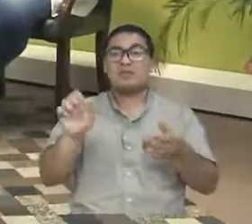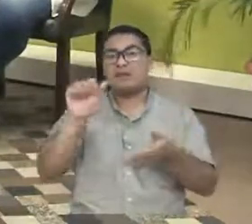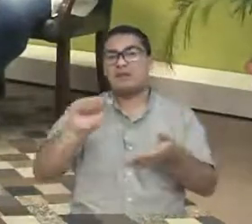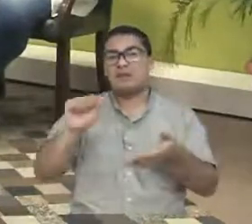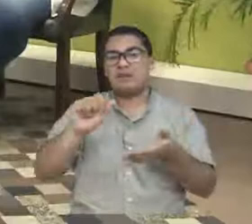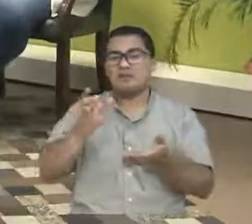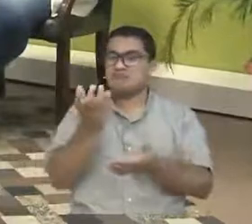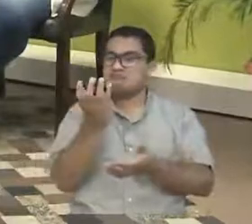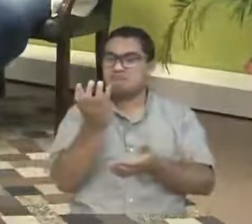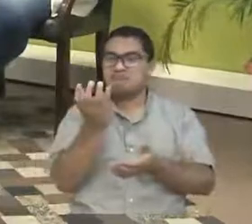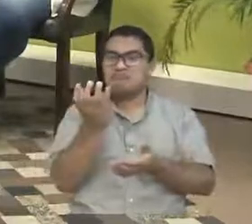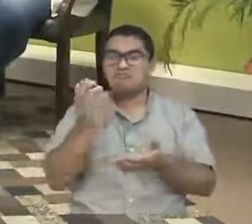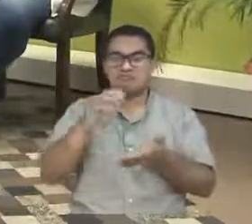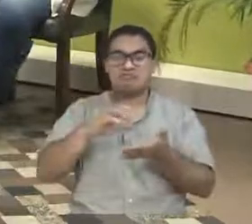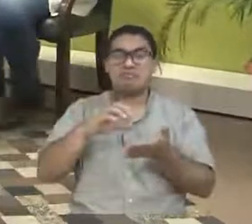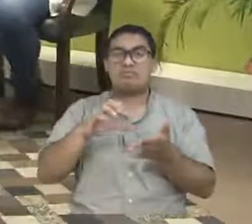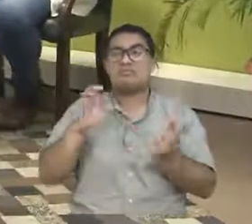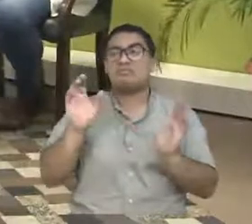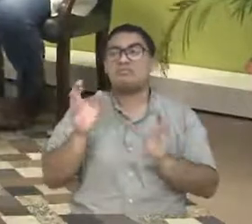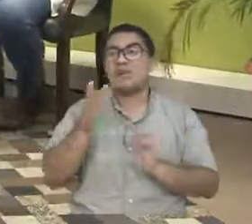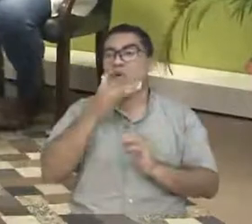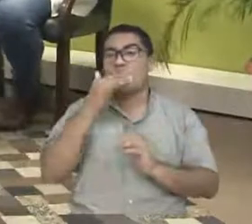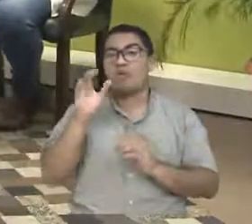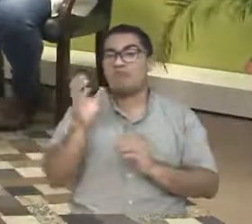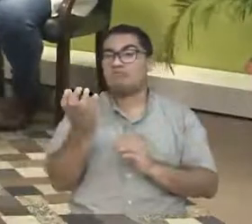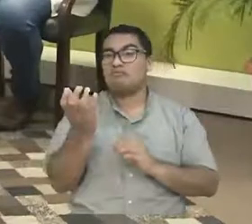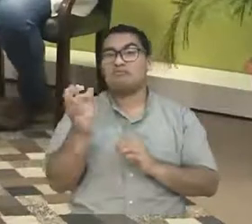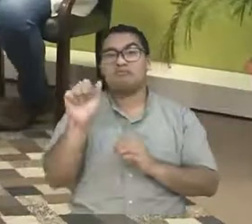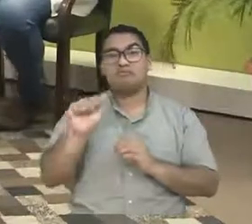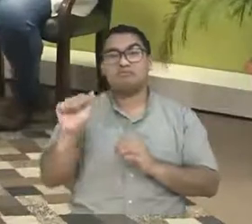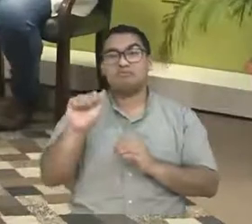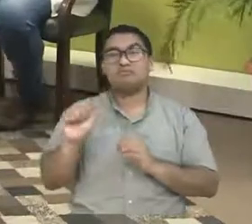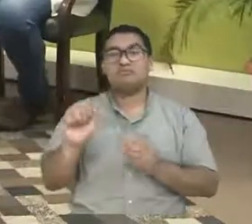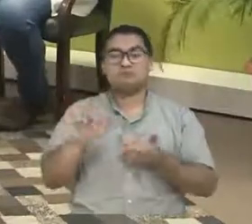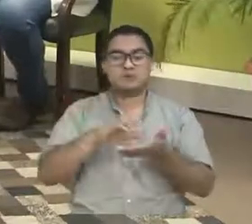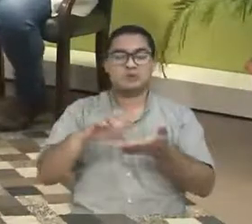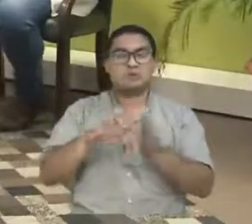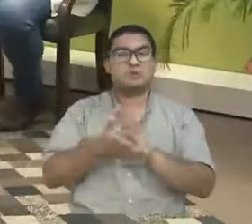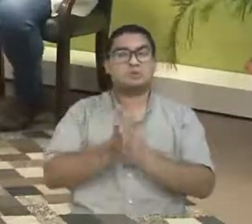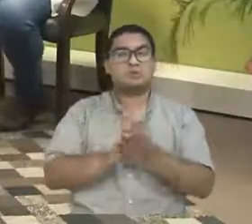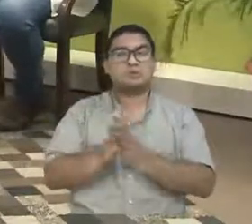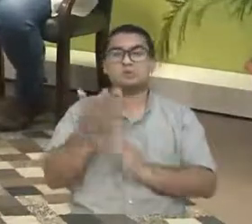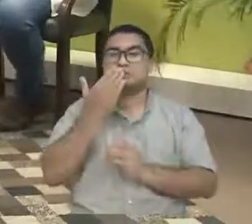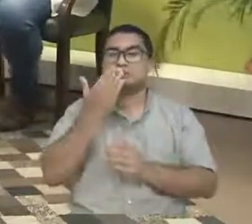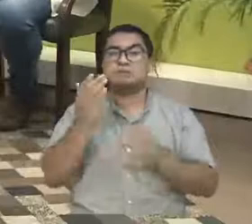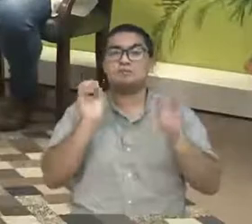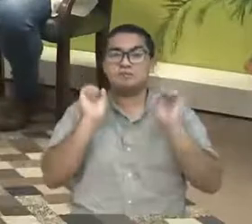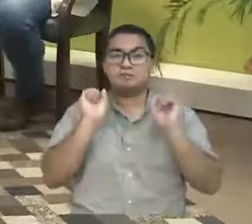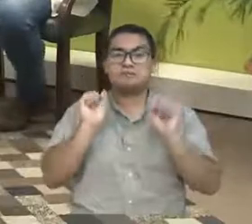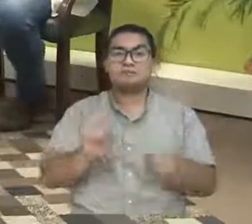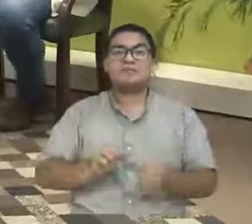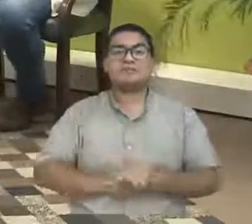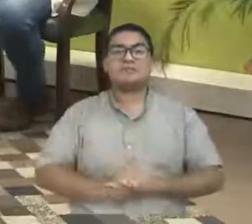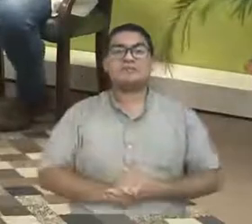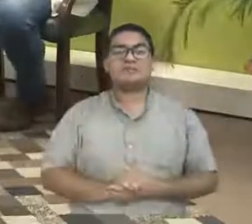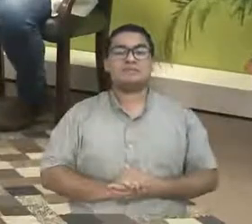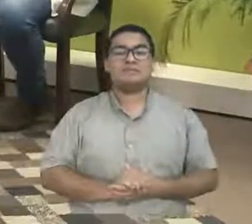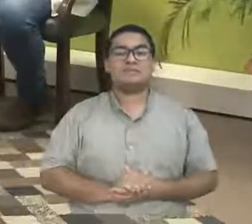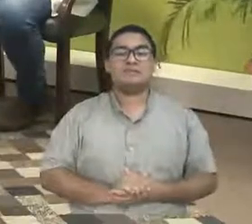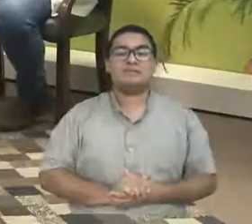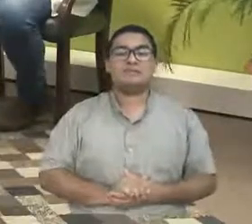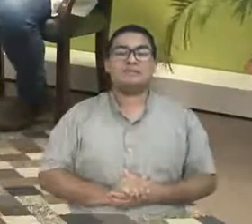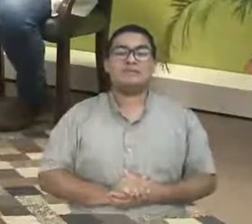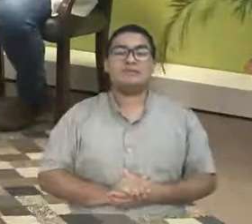amarillito. Un ámbarcito, que es un color ámbar. Entonces ese es bueno, se puede utilizar para lavar las manos.